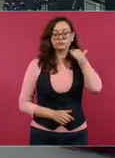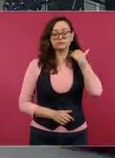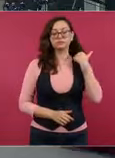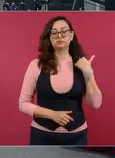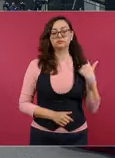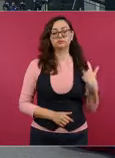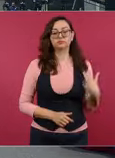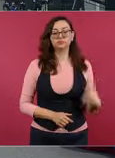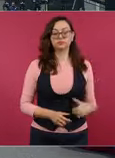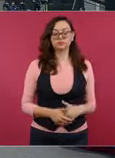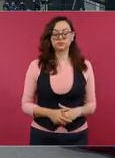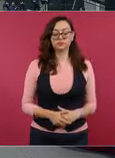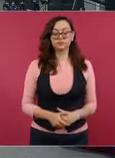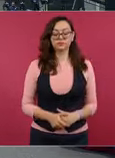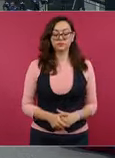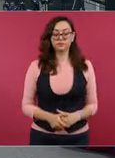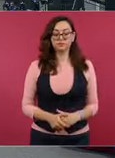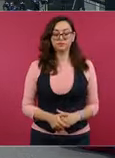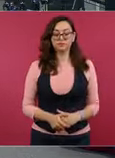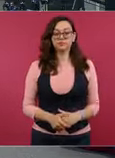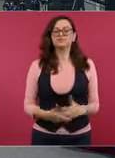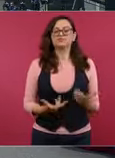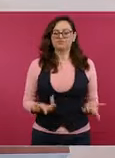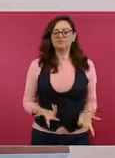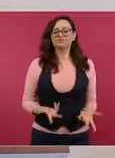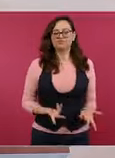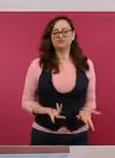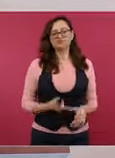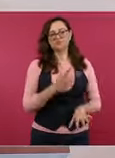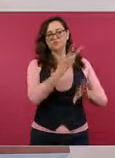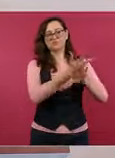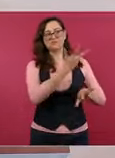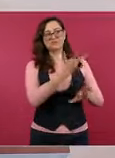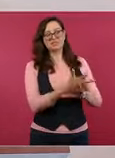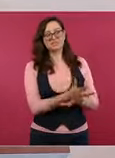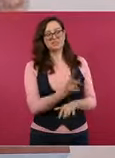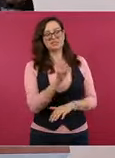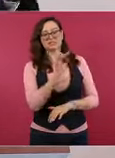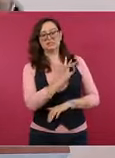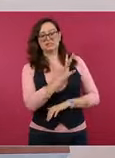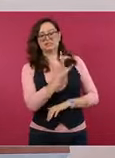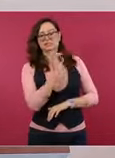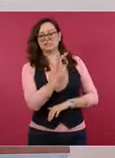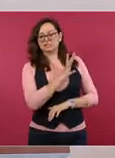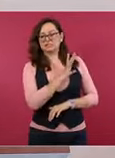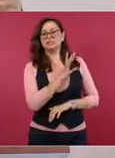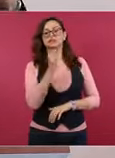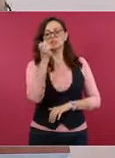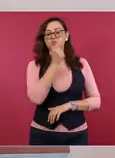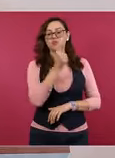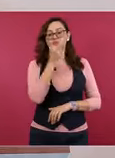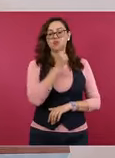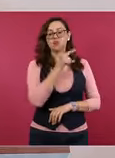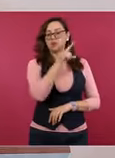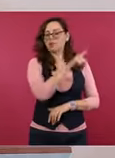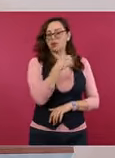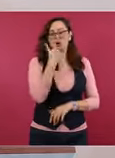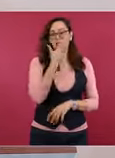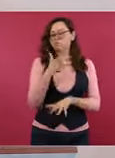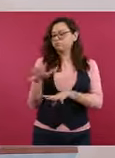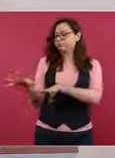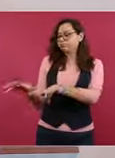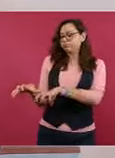Porque siempre hubo ese temor que nos absorbieran.